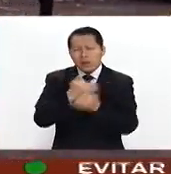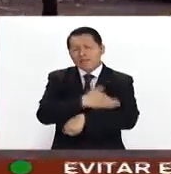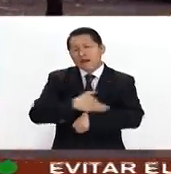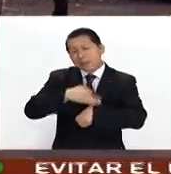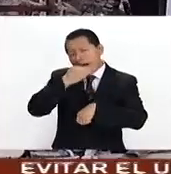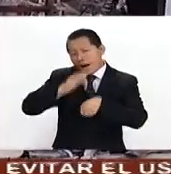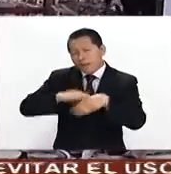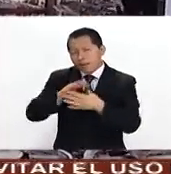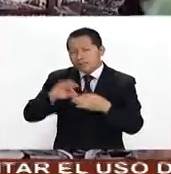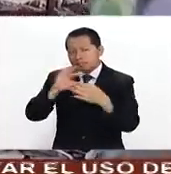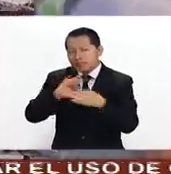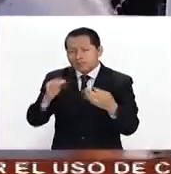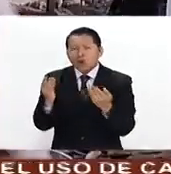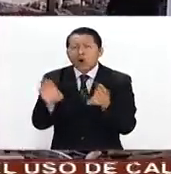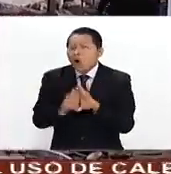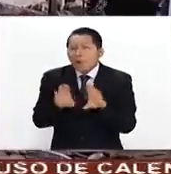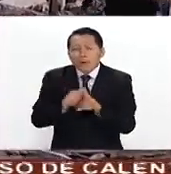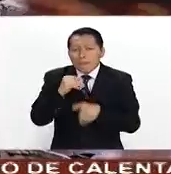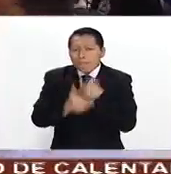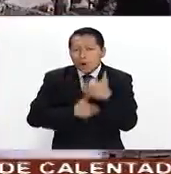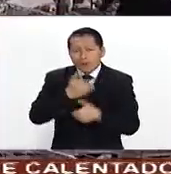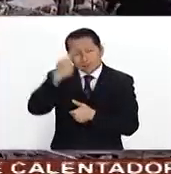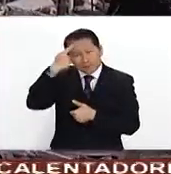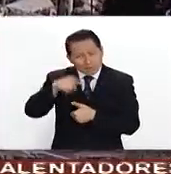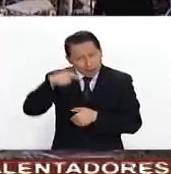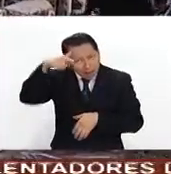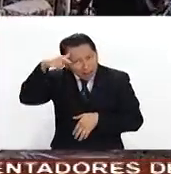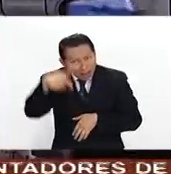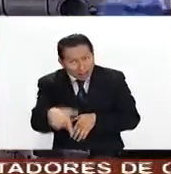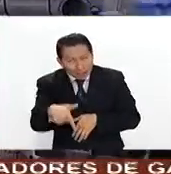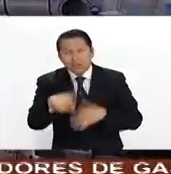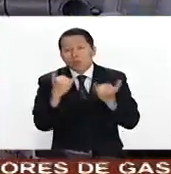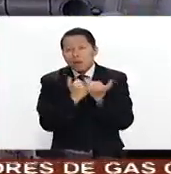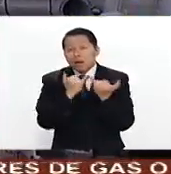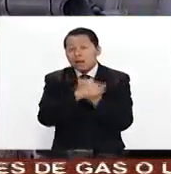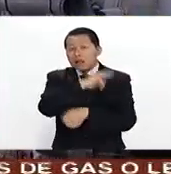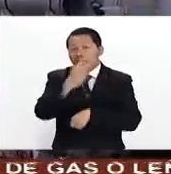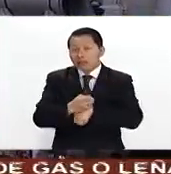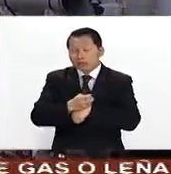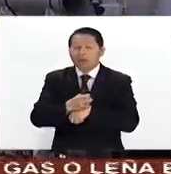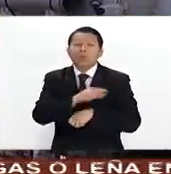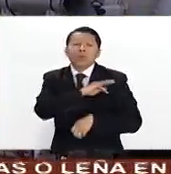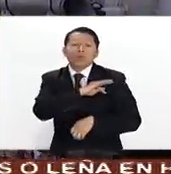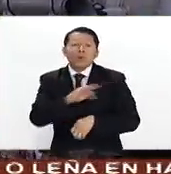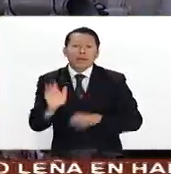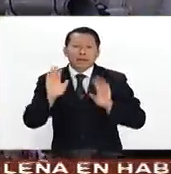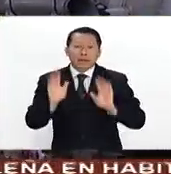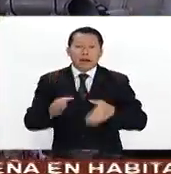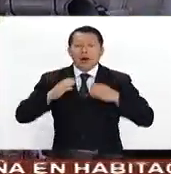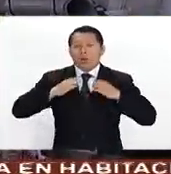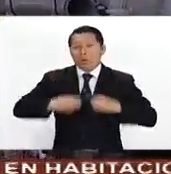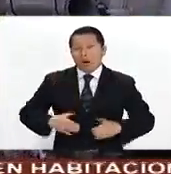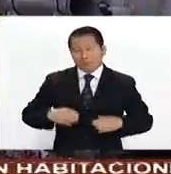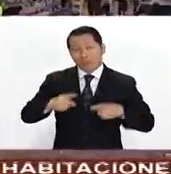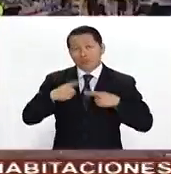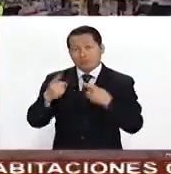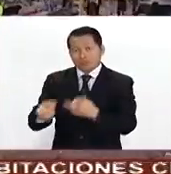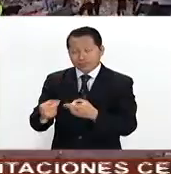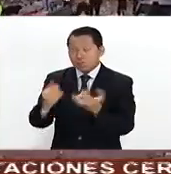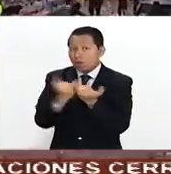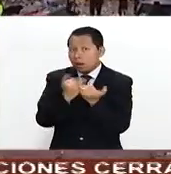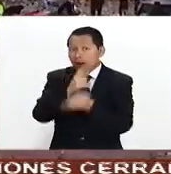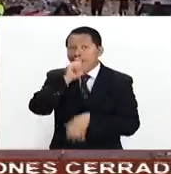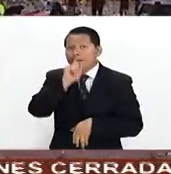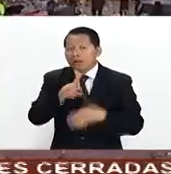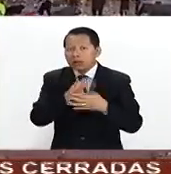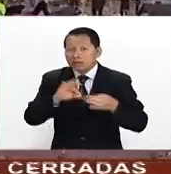de los fallecidos el proceso que se llevó para la identificación y posteriormente realizaron la entrega de los cuerpos. Cabe